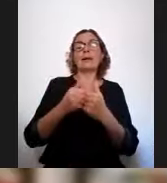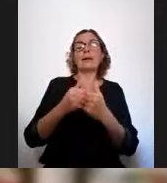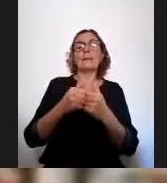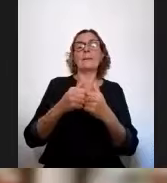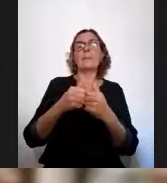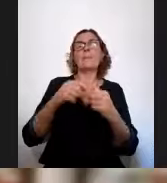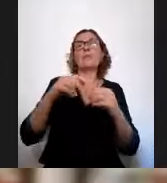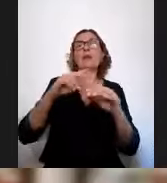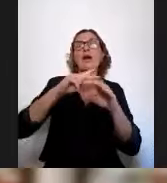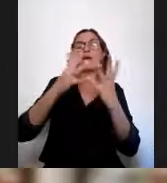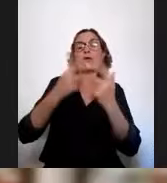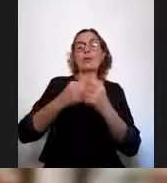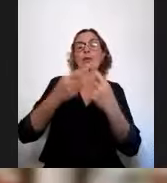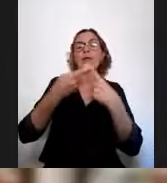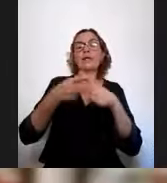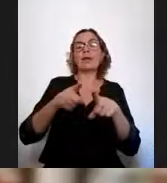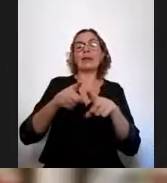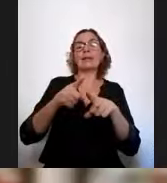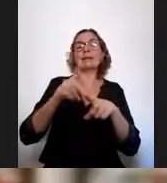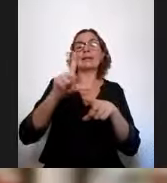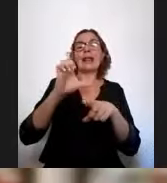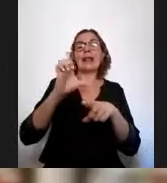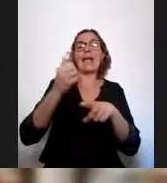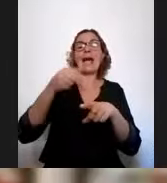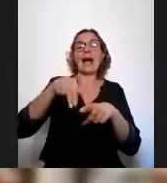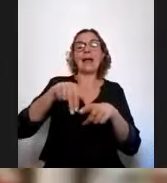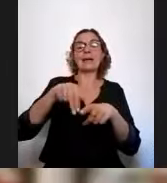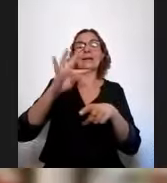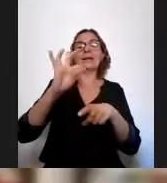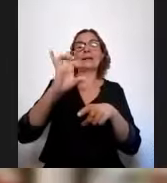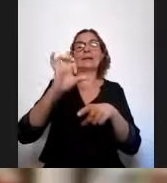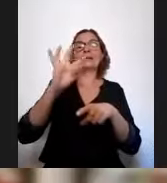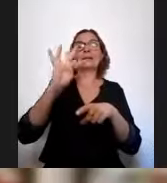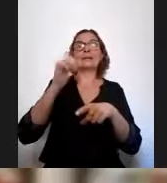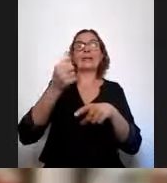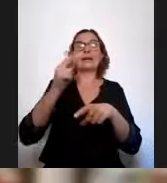bueno, crea, construí tu producto mínimo viable, las primeras